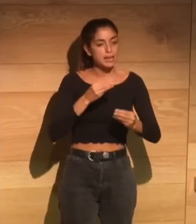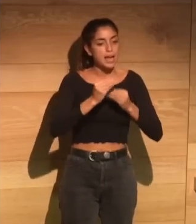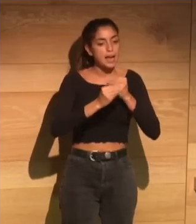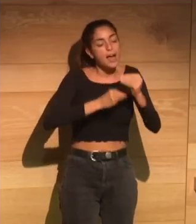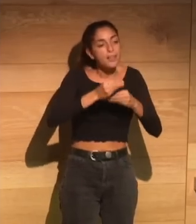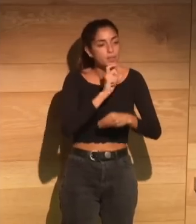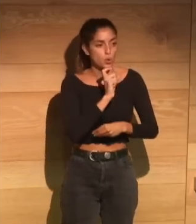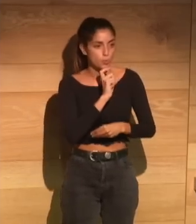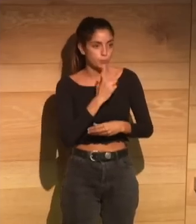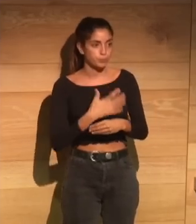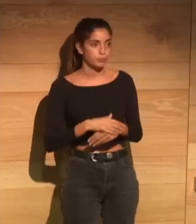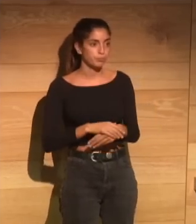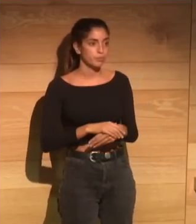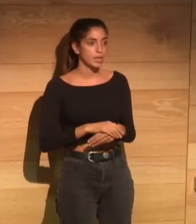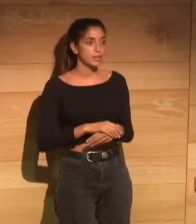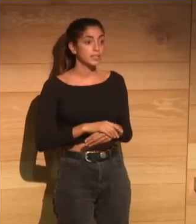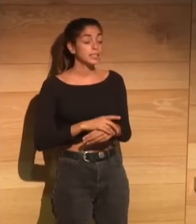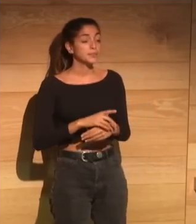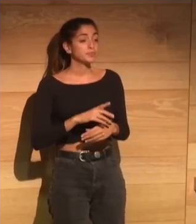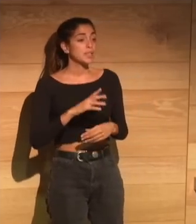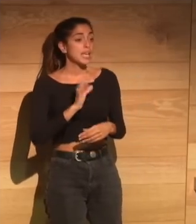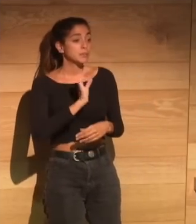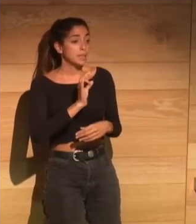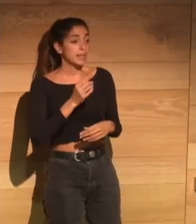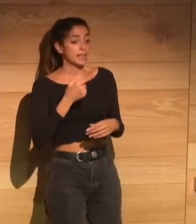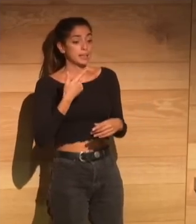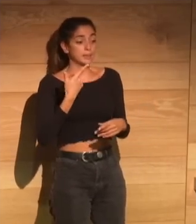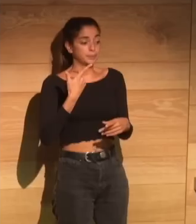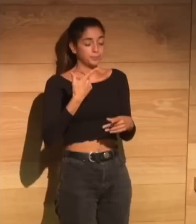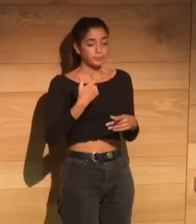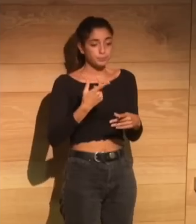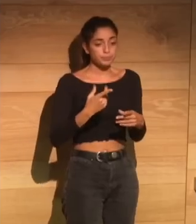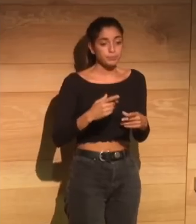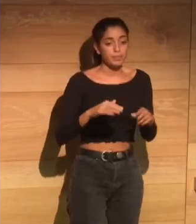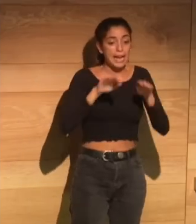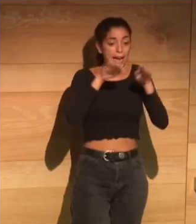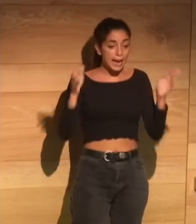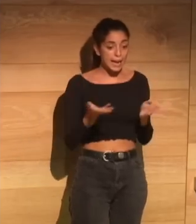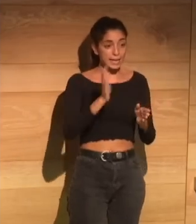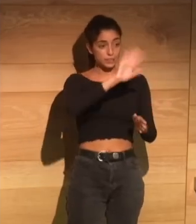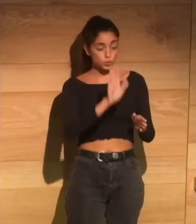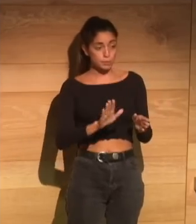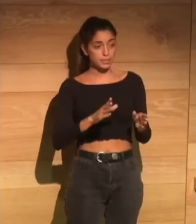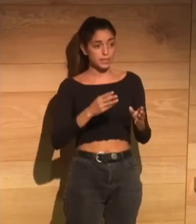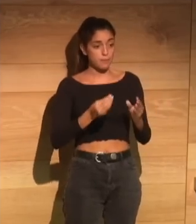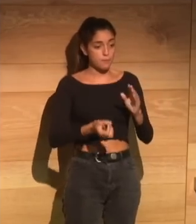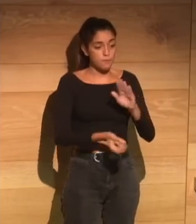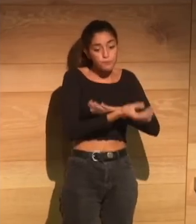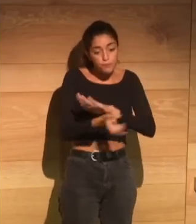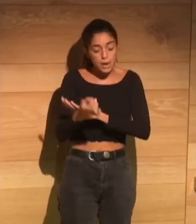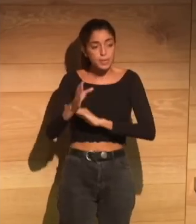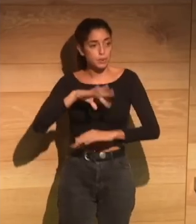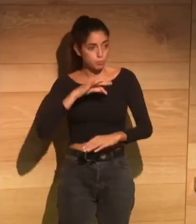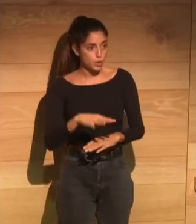pero bueno, por decirlo, que inmediatamente se empiezan a fabricar para tener en casa. O sea, el ansia de tener tele ha